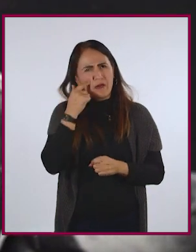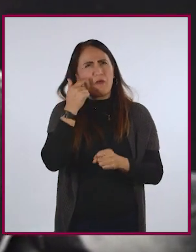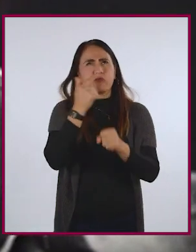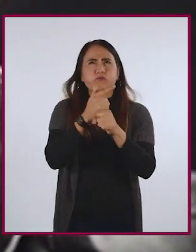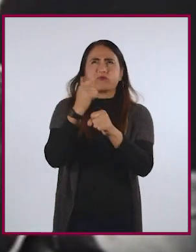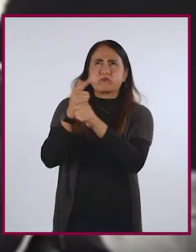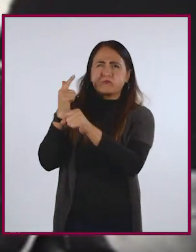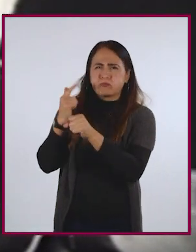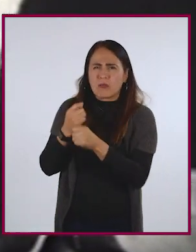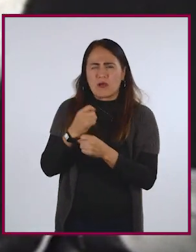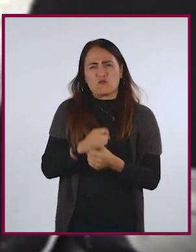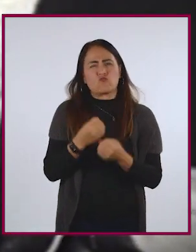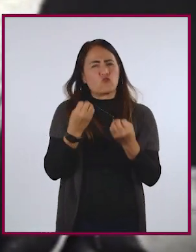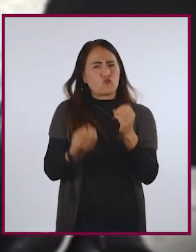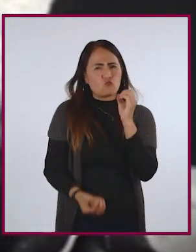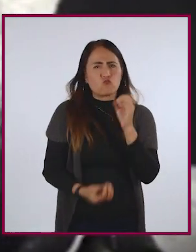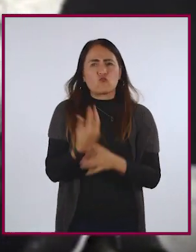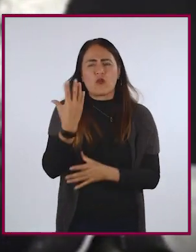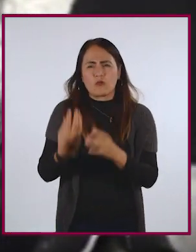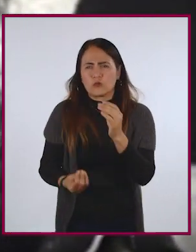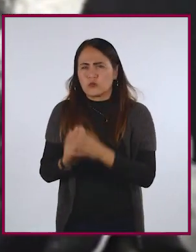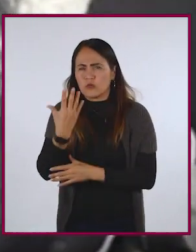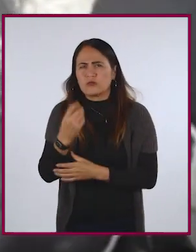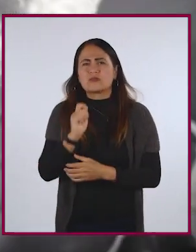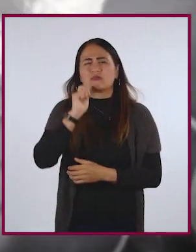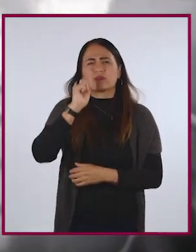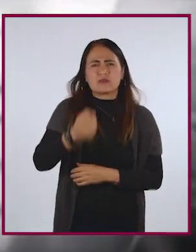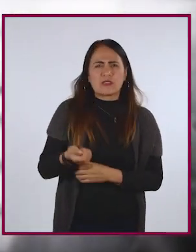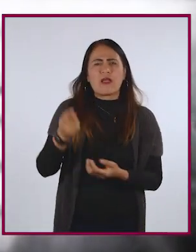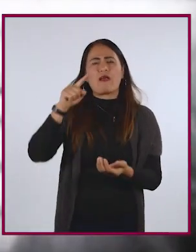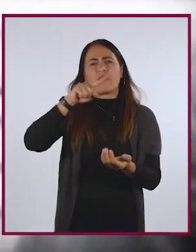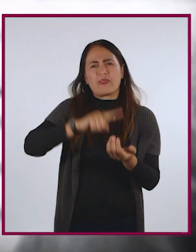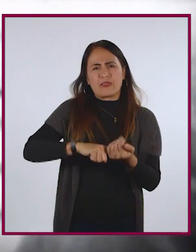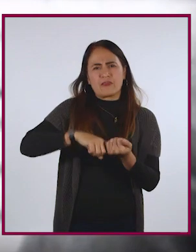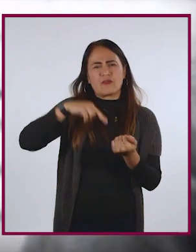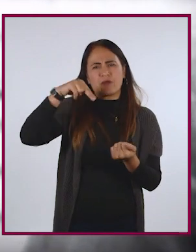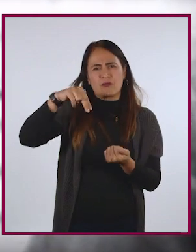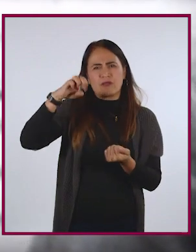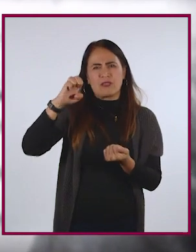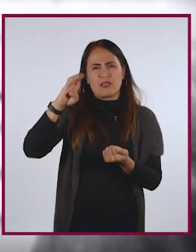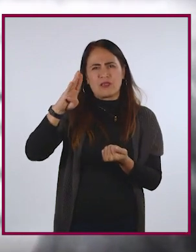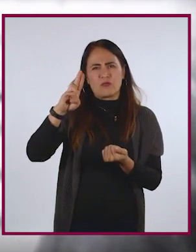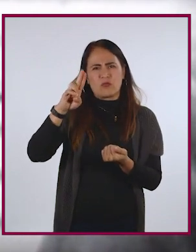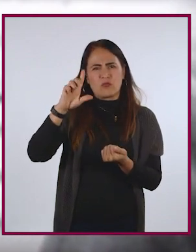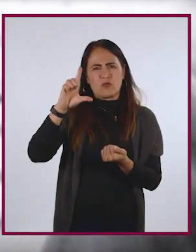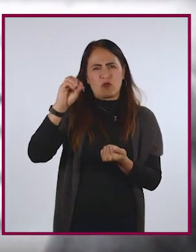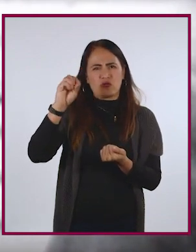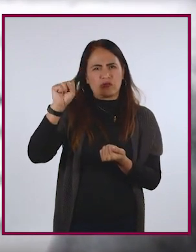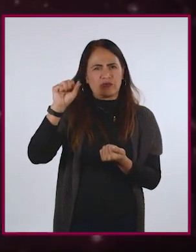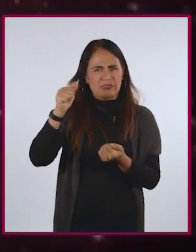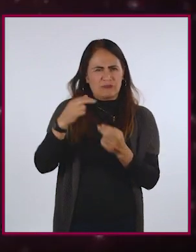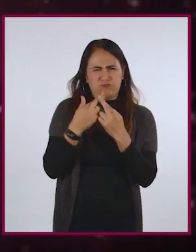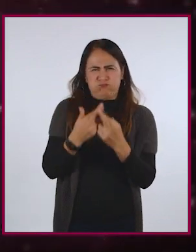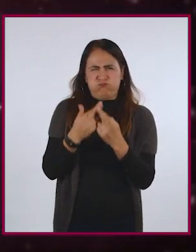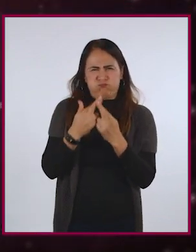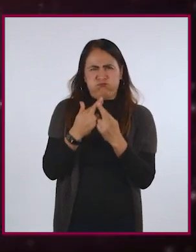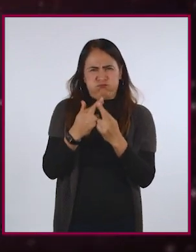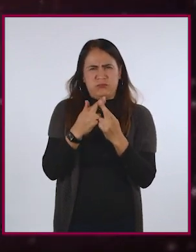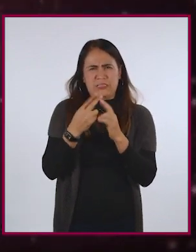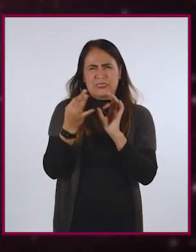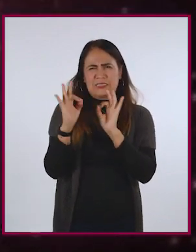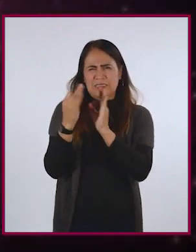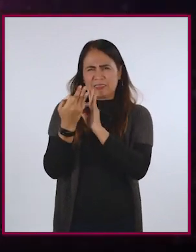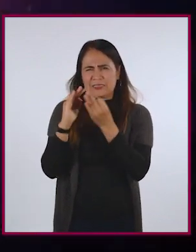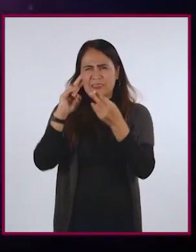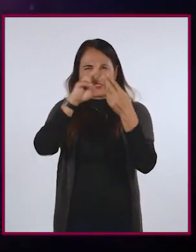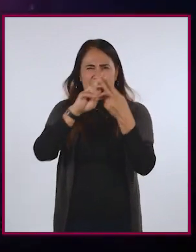hizo varios descubrimientos. Uno de los principales fue la detección de condensaciones nebulosas de alta densidad, localizadas